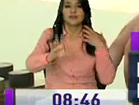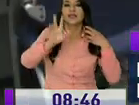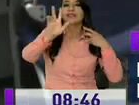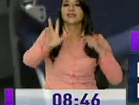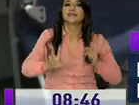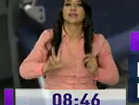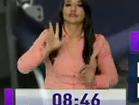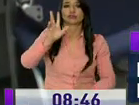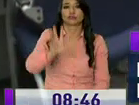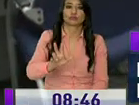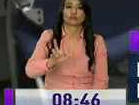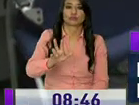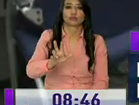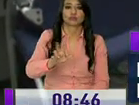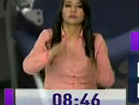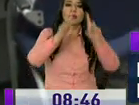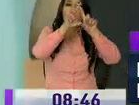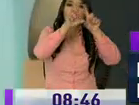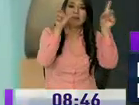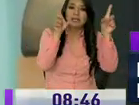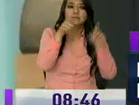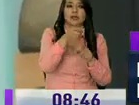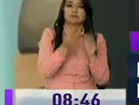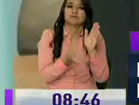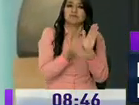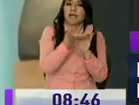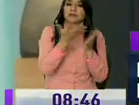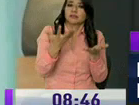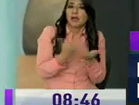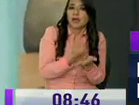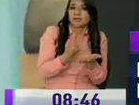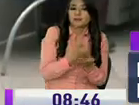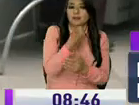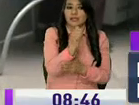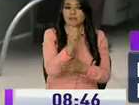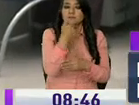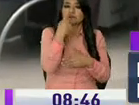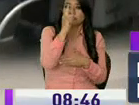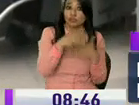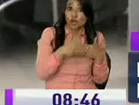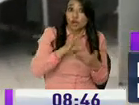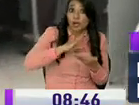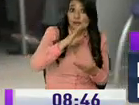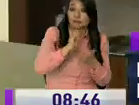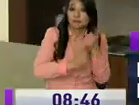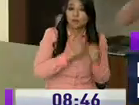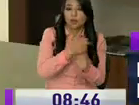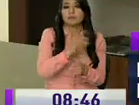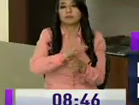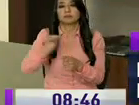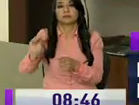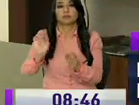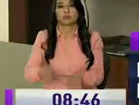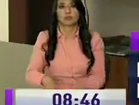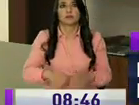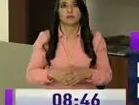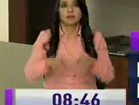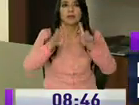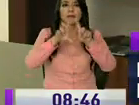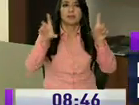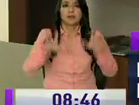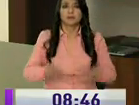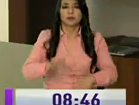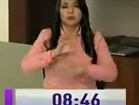3 años que se establece a las empresas que perciben ganancias superiores a los 10 millones de dólares anuales. ¿Cuántas grandes empresas hay en el